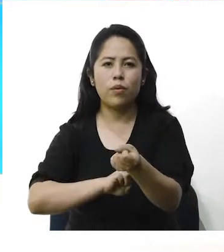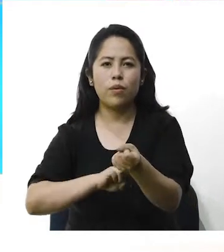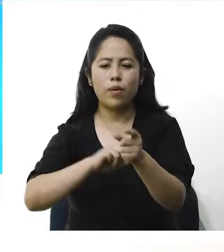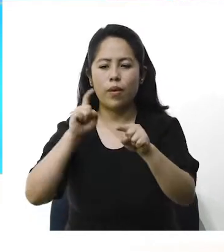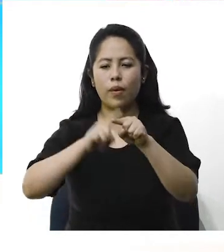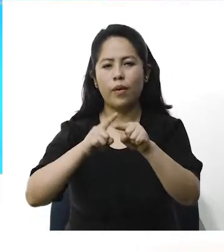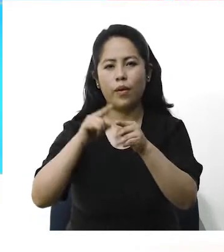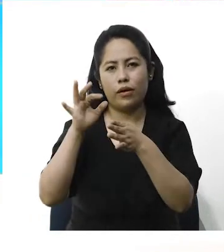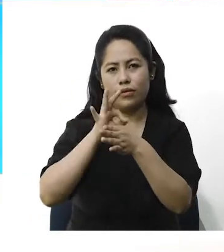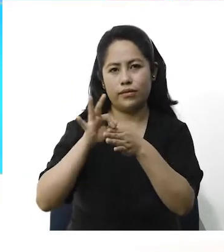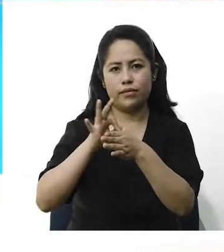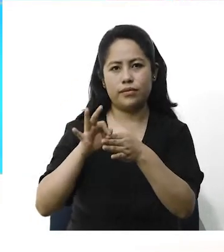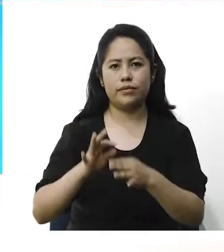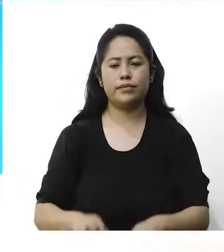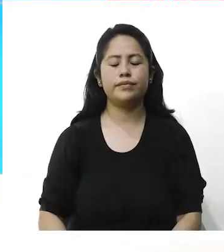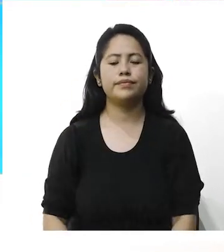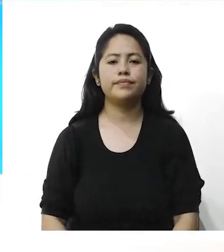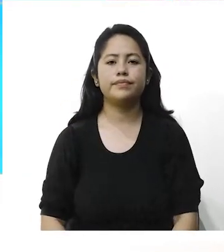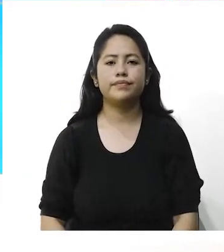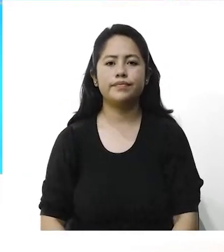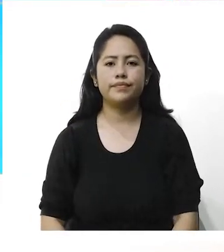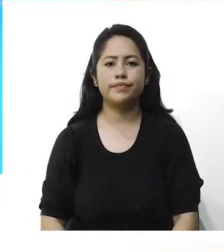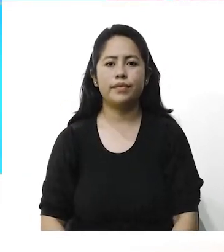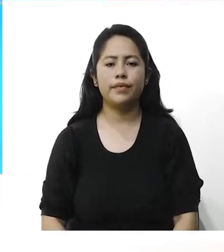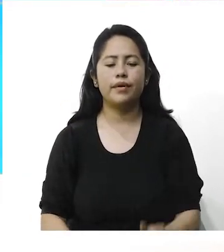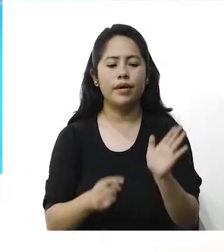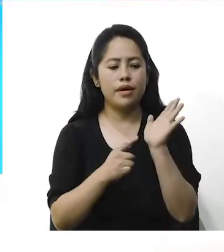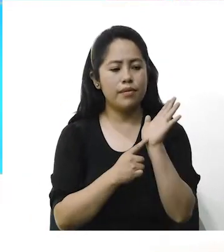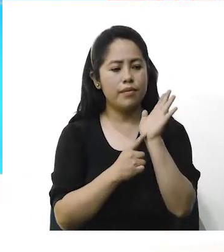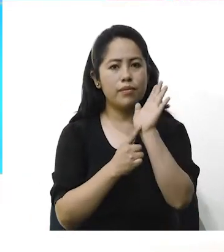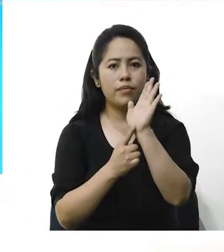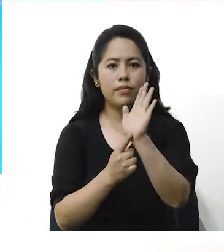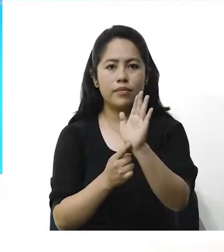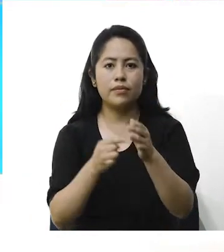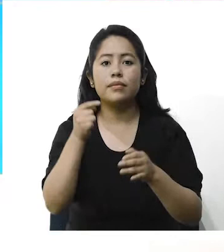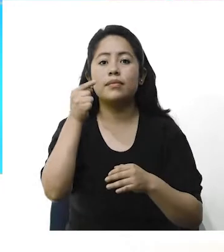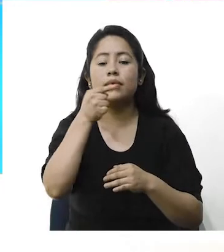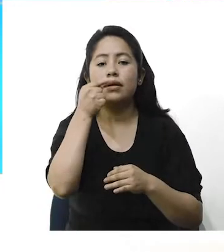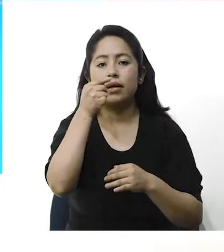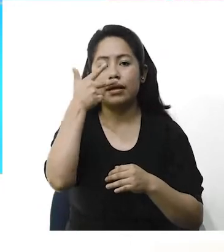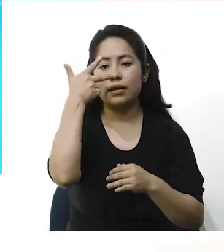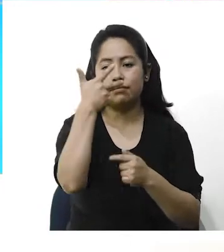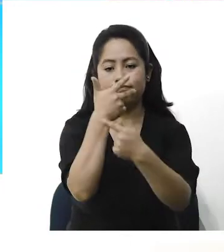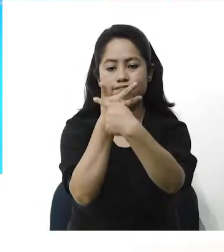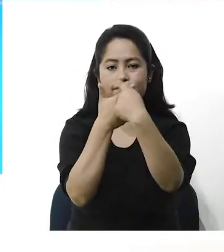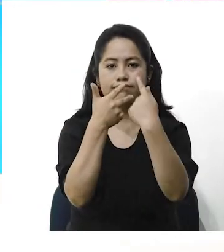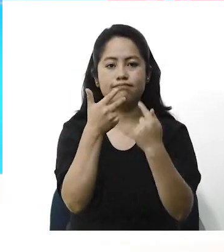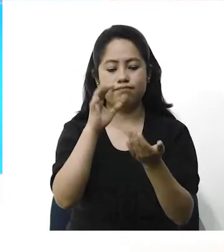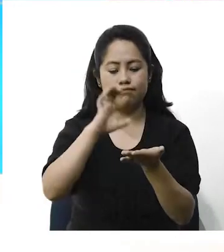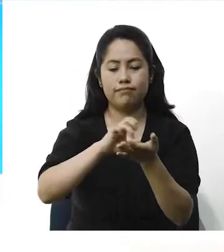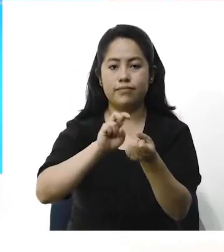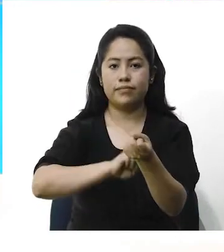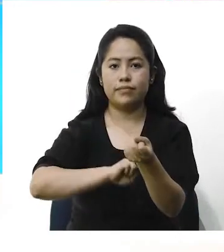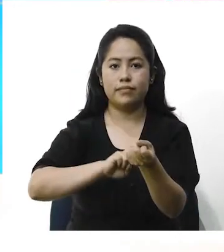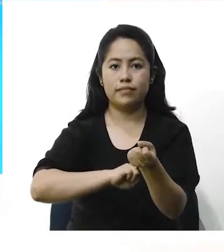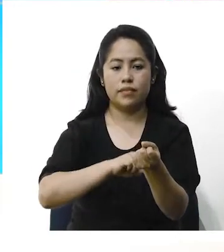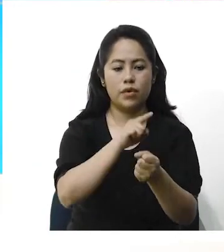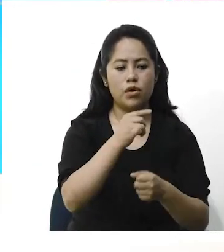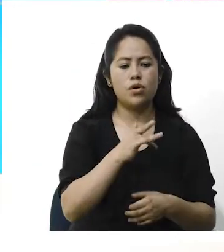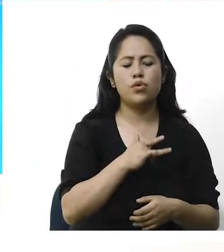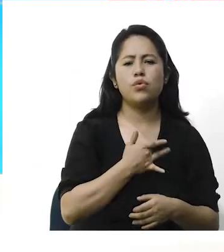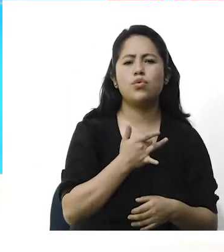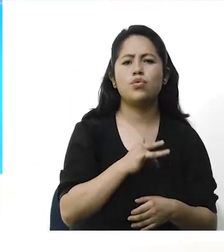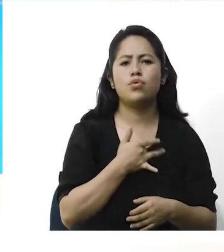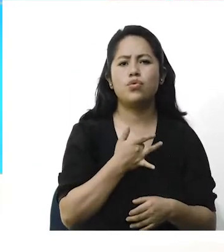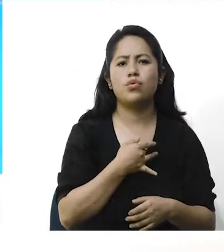función. Y para eso les mencionaré que existen tres tipos de neuronas: las neuronas sensitivas,